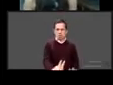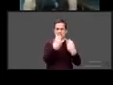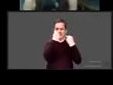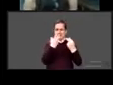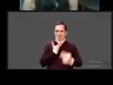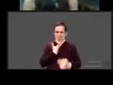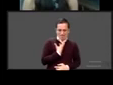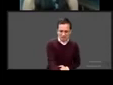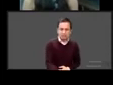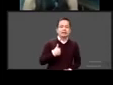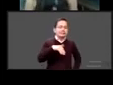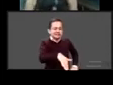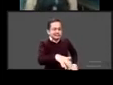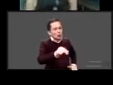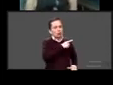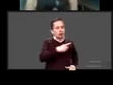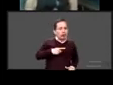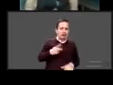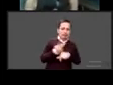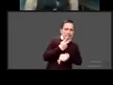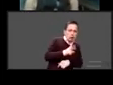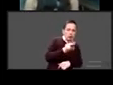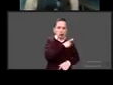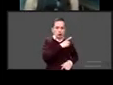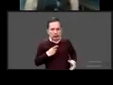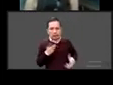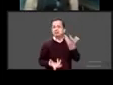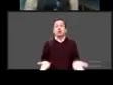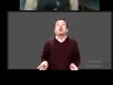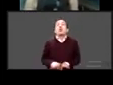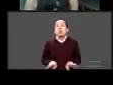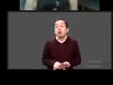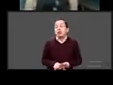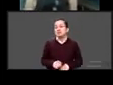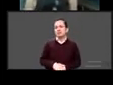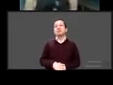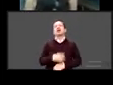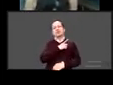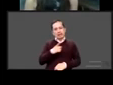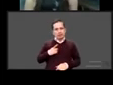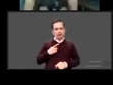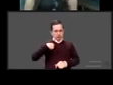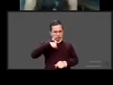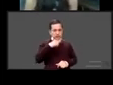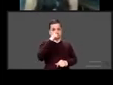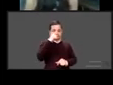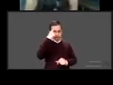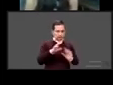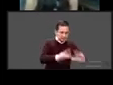personas adultas reproducimos. Tenemos que ayudarles a encontrar formas de manejar conflictos sin violencia, y eso